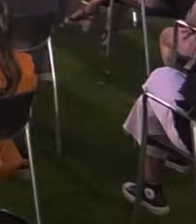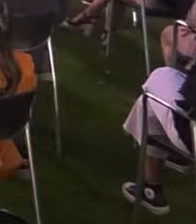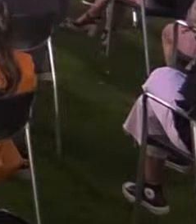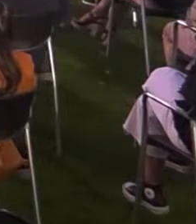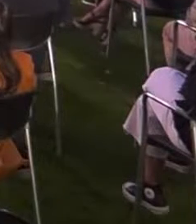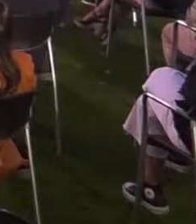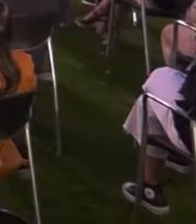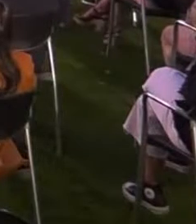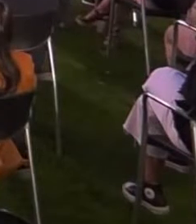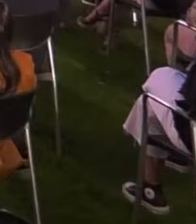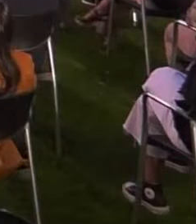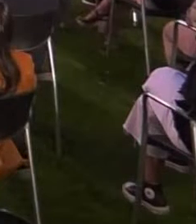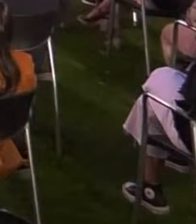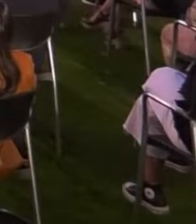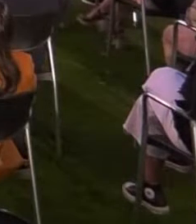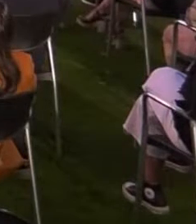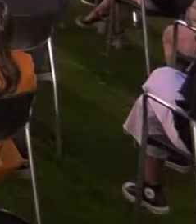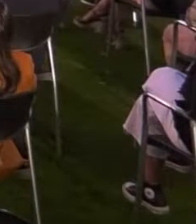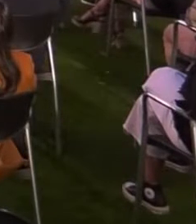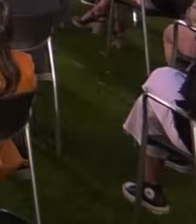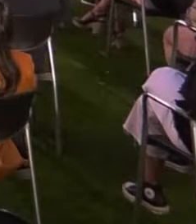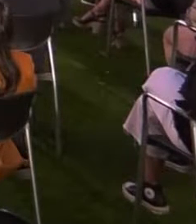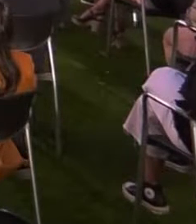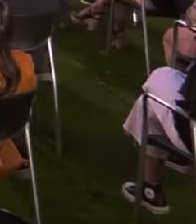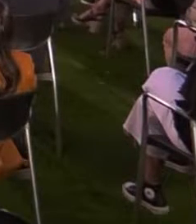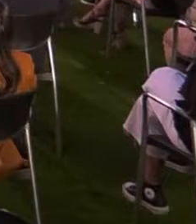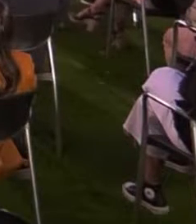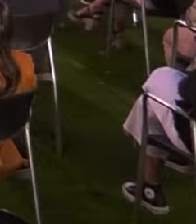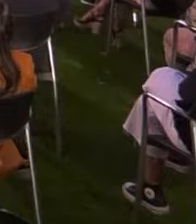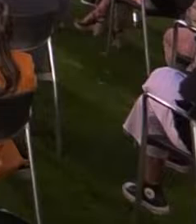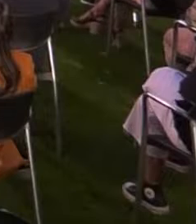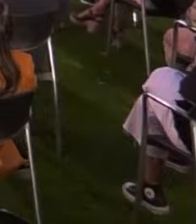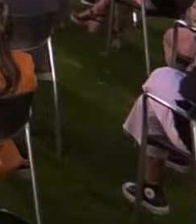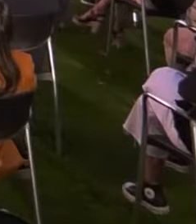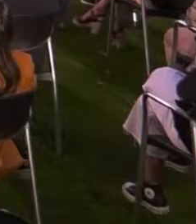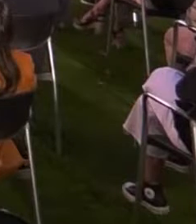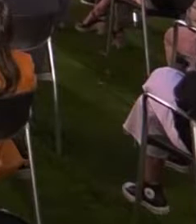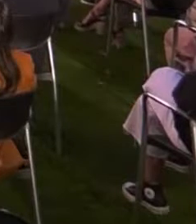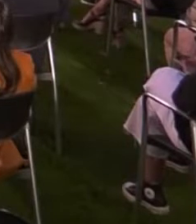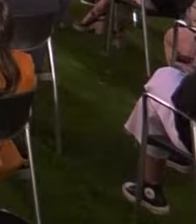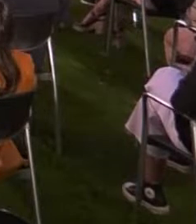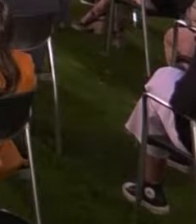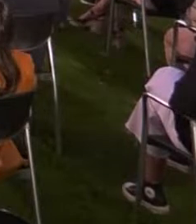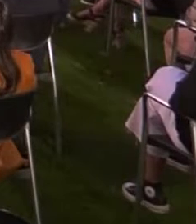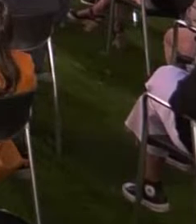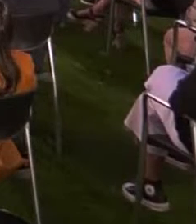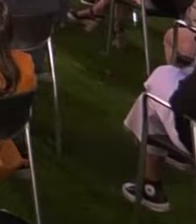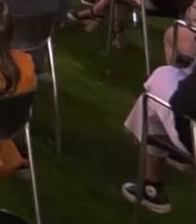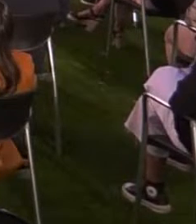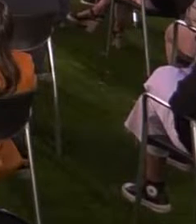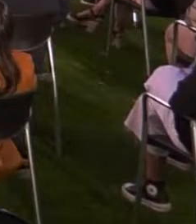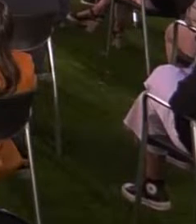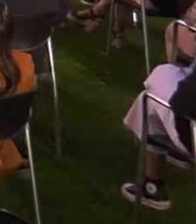Bueno, Wadi, para todas nos, pues foi un placer facer este vídeo. Pero bueno, queremos